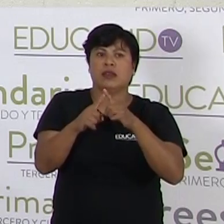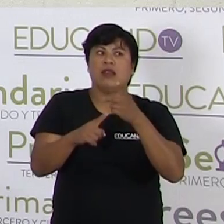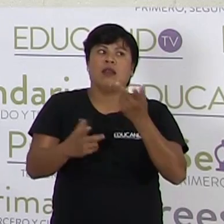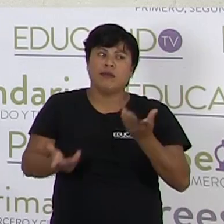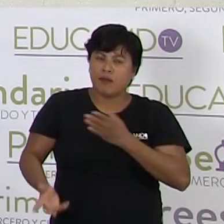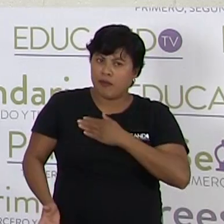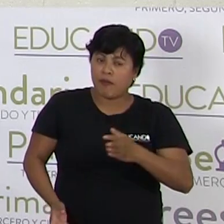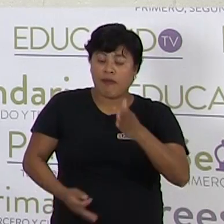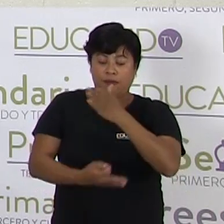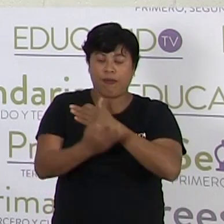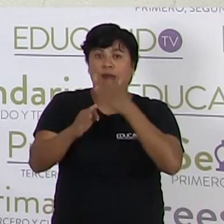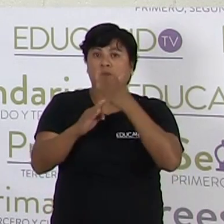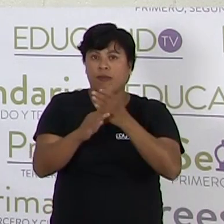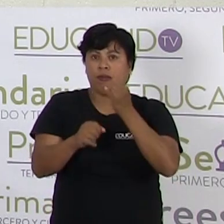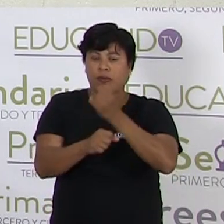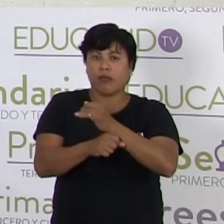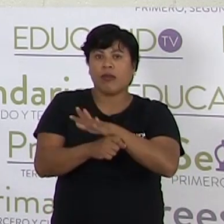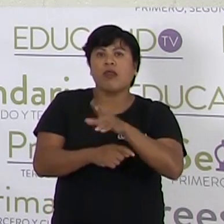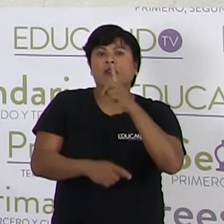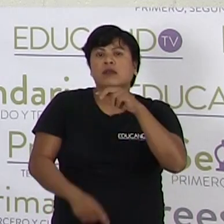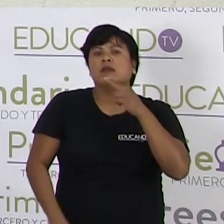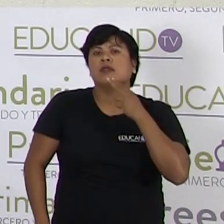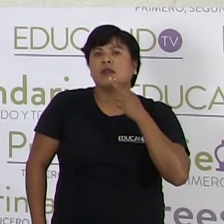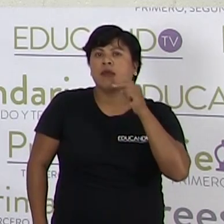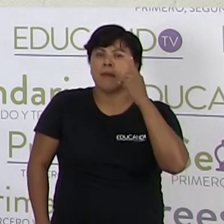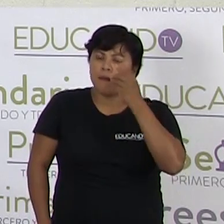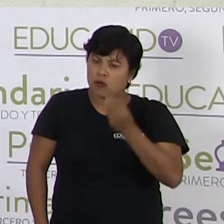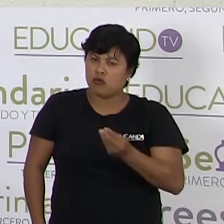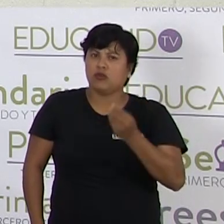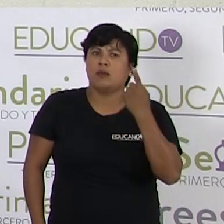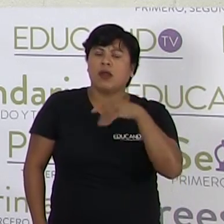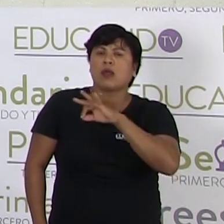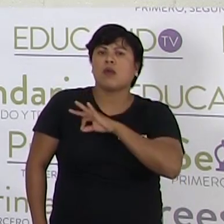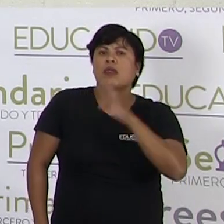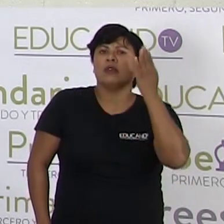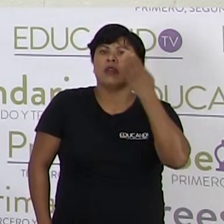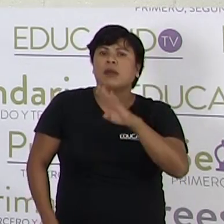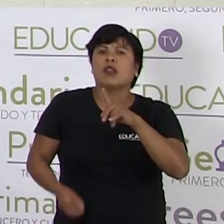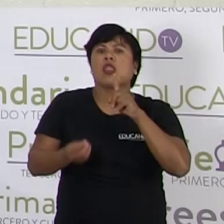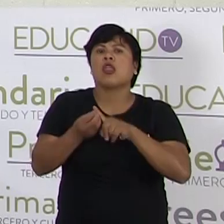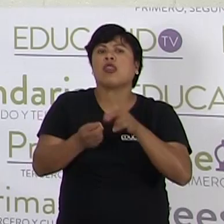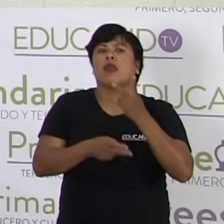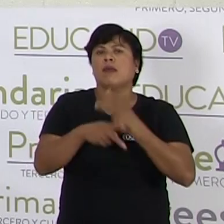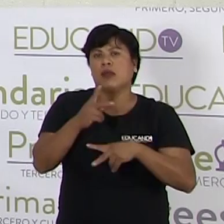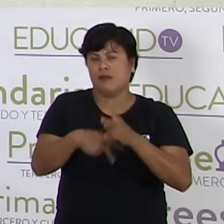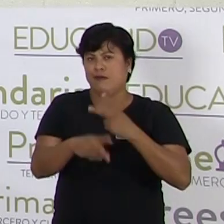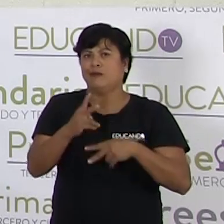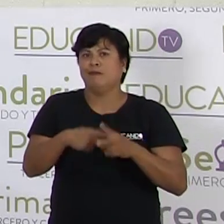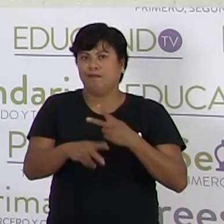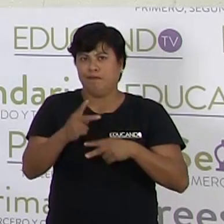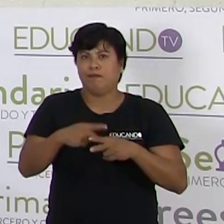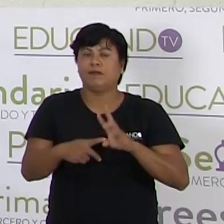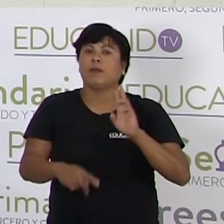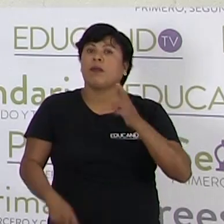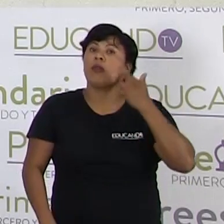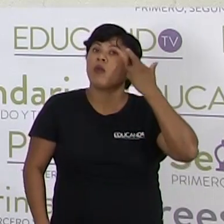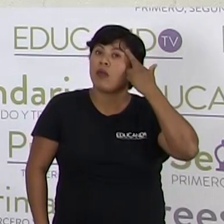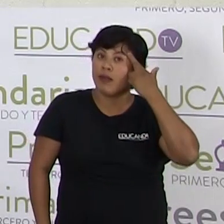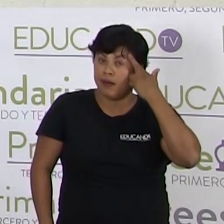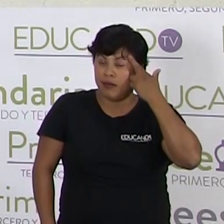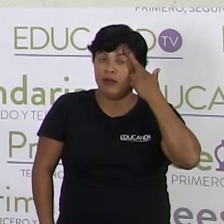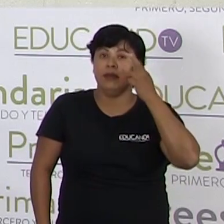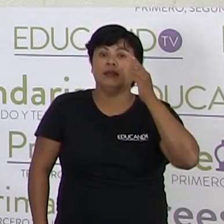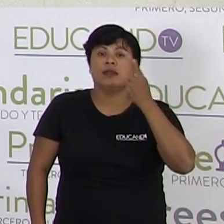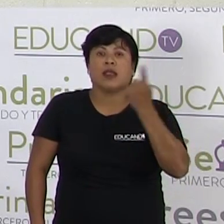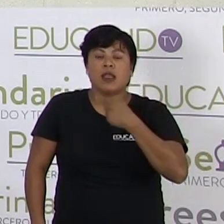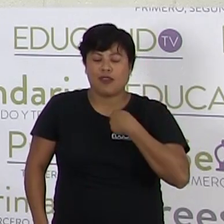esta información nos sirve de mucho para poder saber de dónde venimos. Recuerden también que